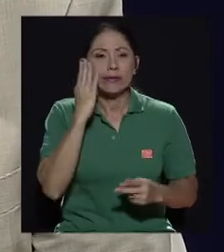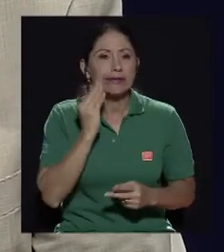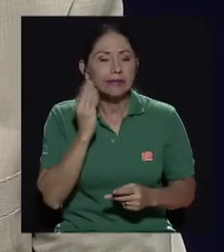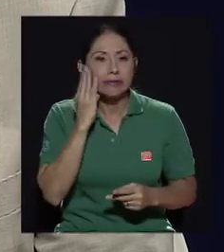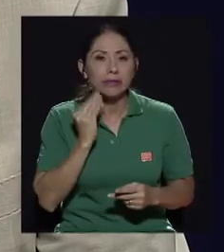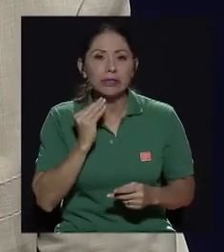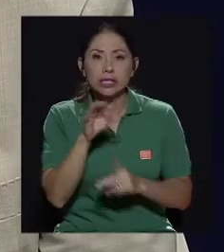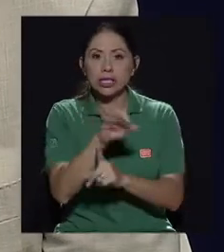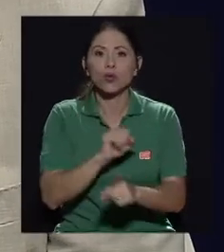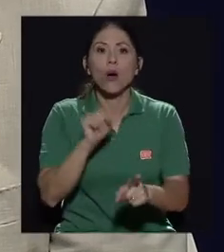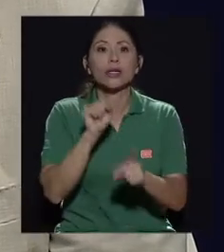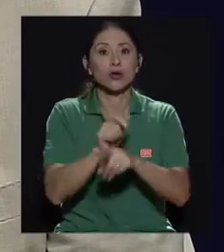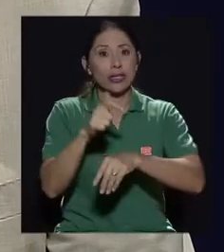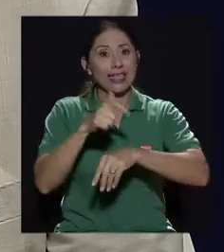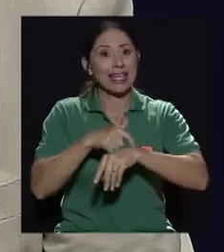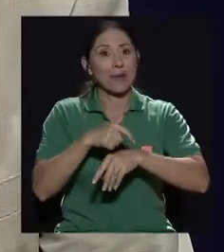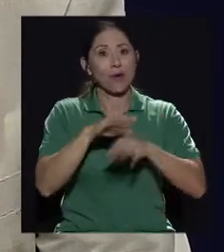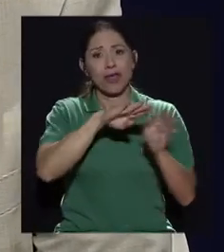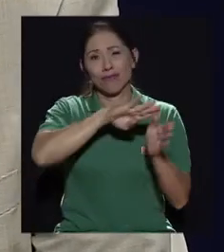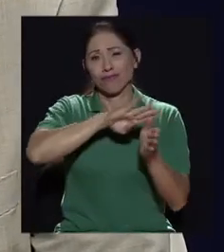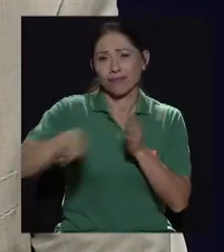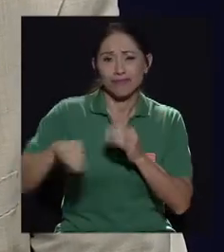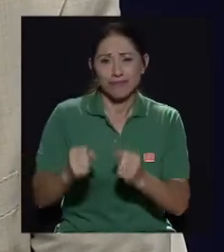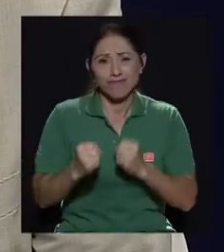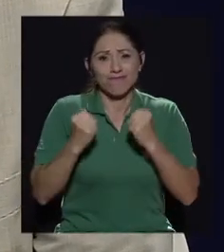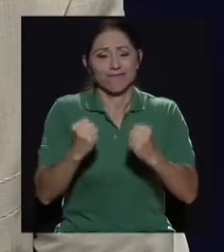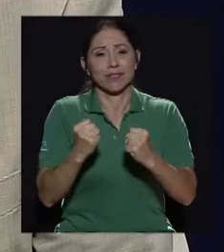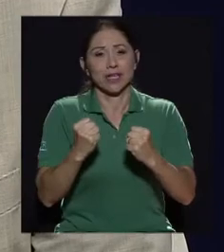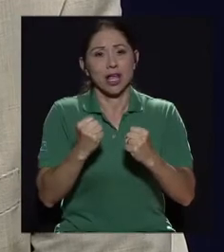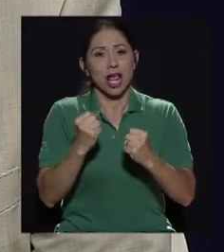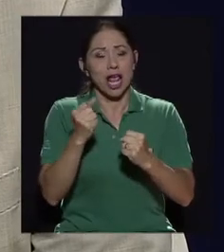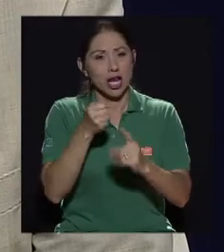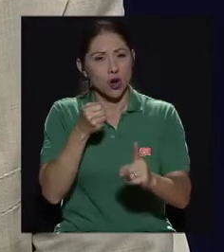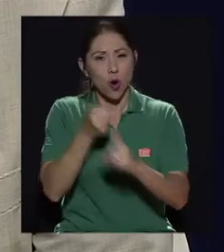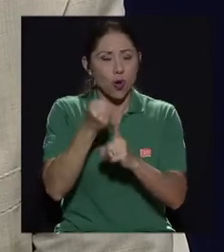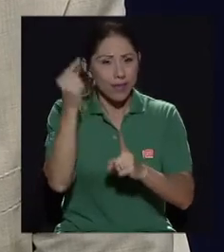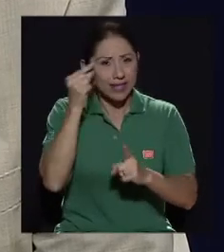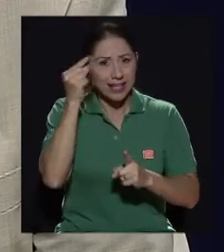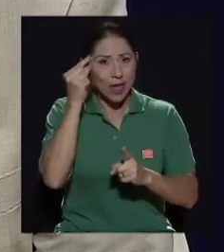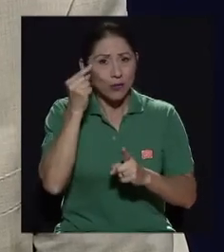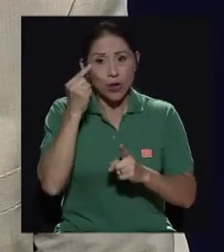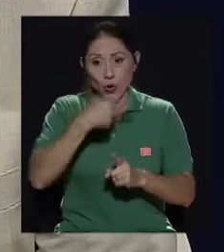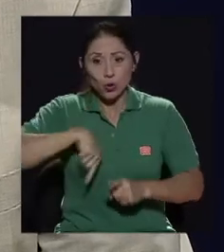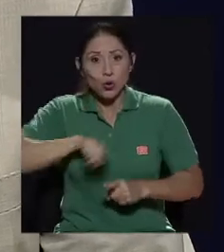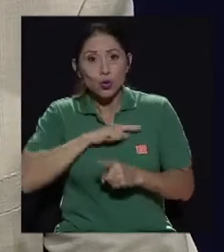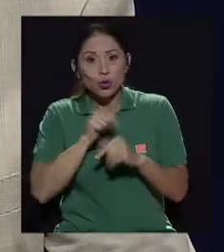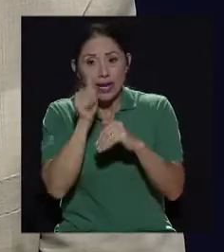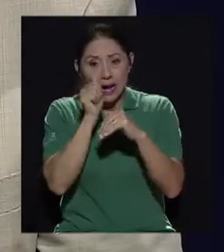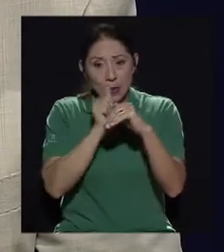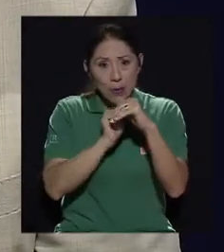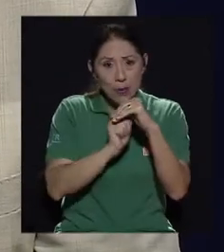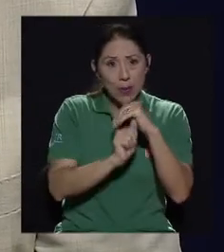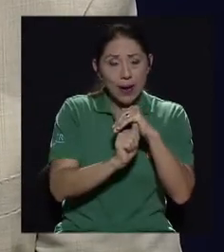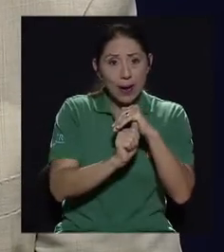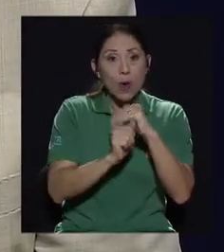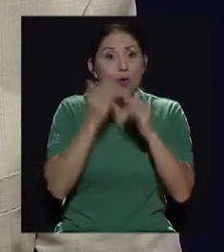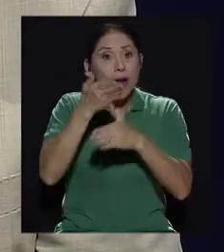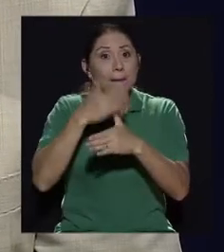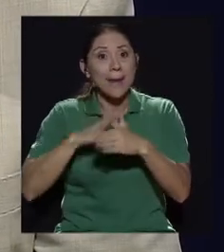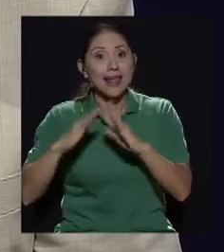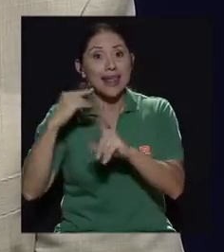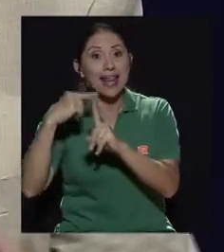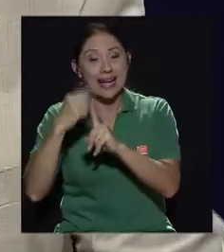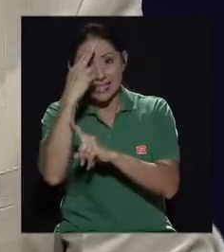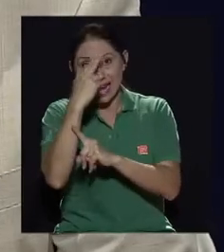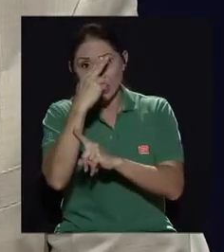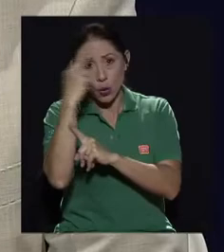durante el golpe los días que pasamos prácticamente en la clandestinidad para llamarlo de alguna manera donde aparte del clero inferior de